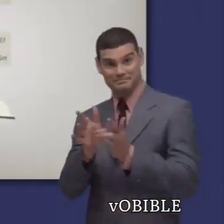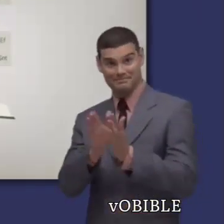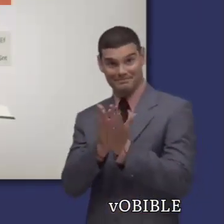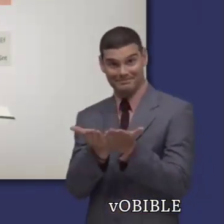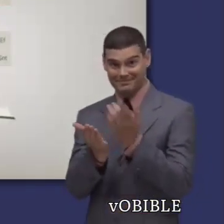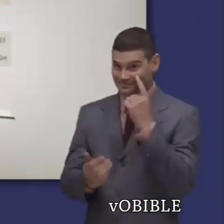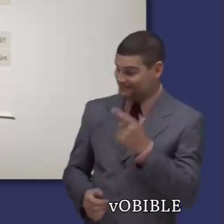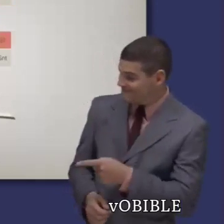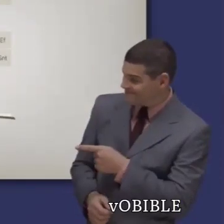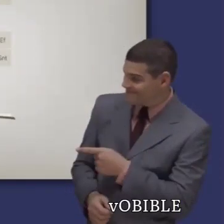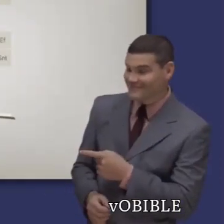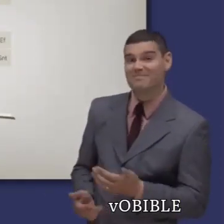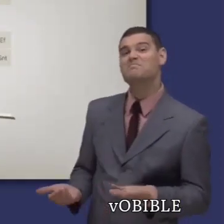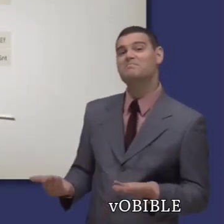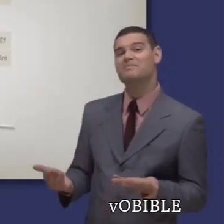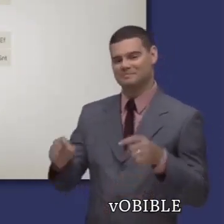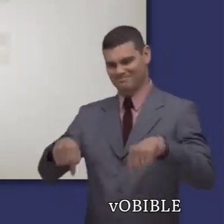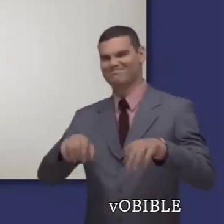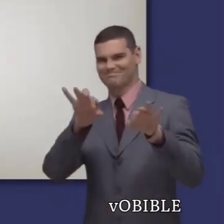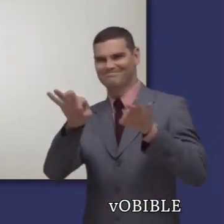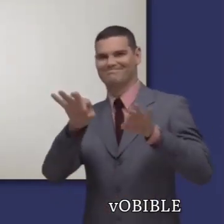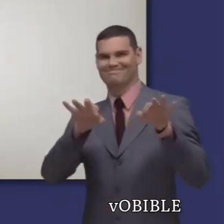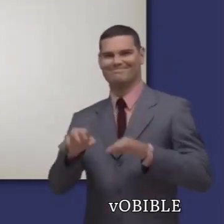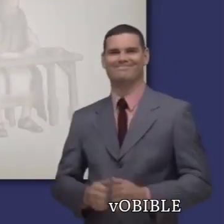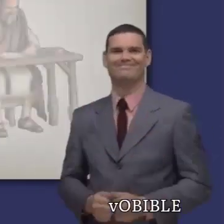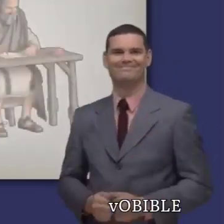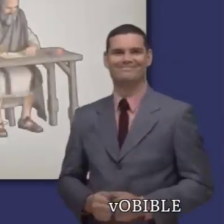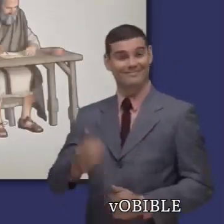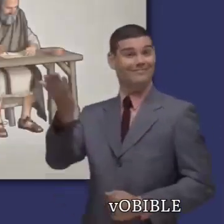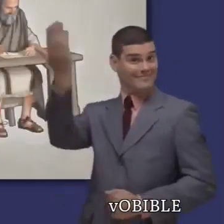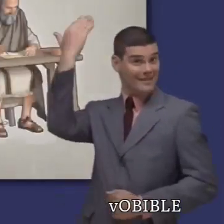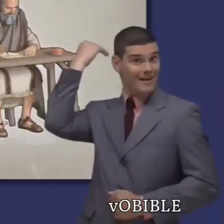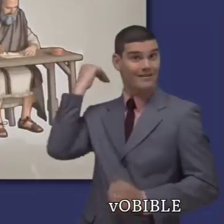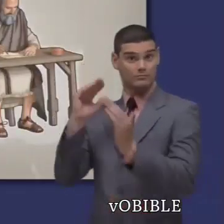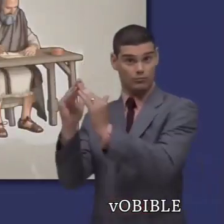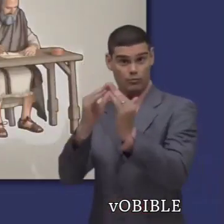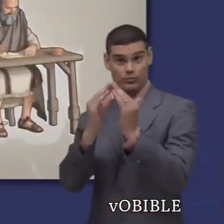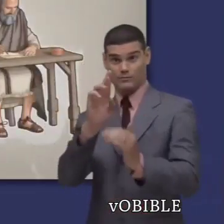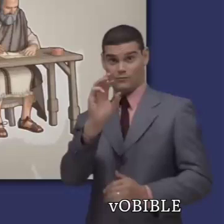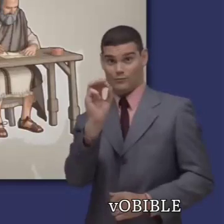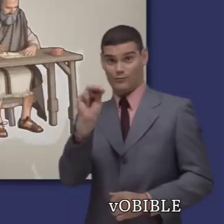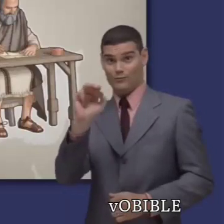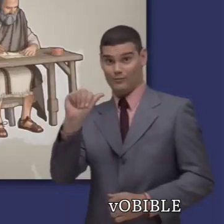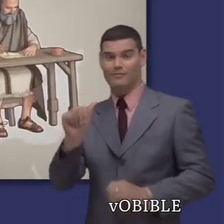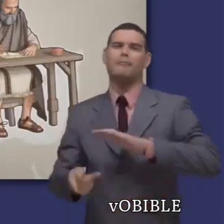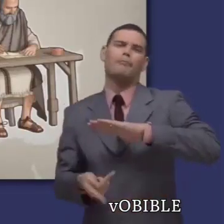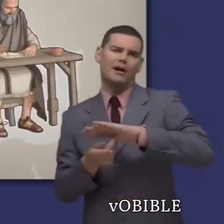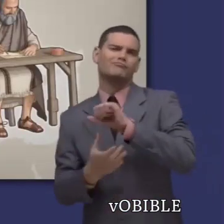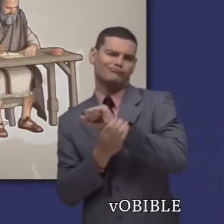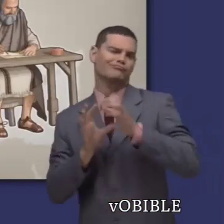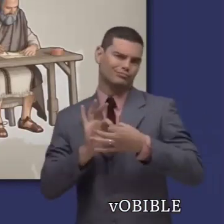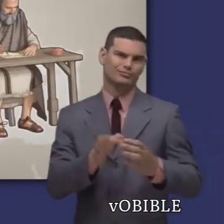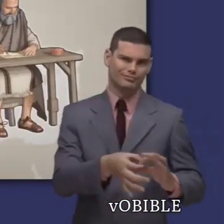Información sobre la carta a los Filipenses. El apóstol Pablo escribió esta carta inspirada desde Roma